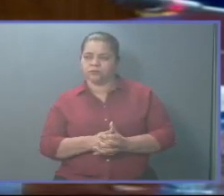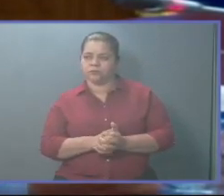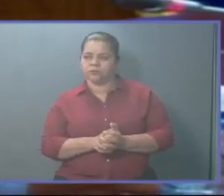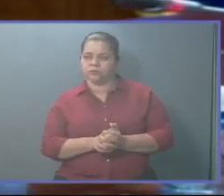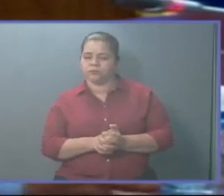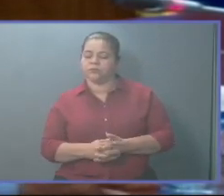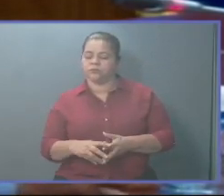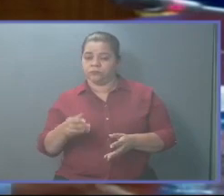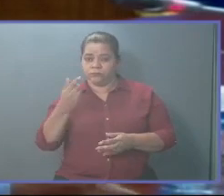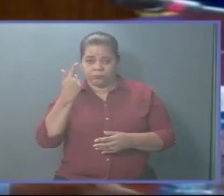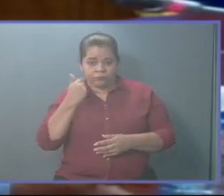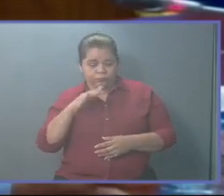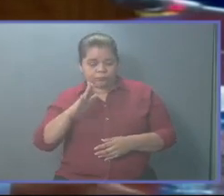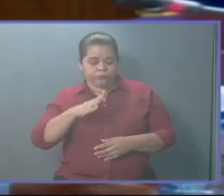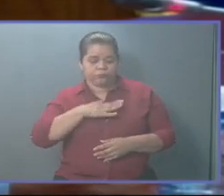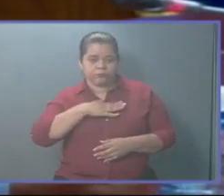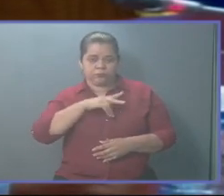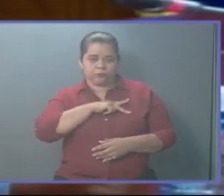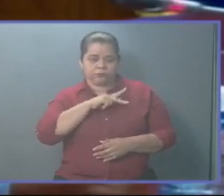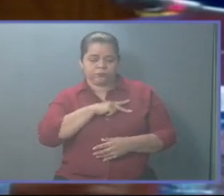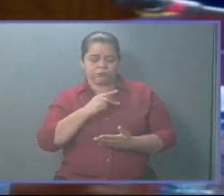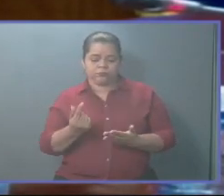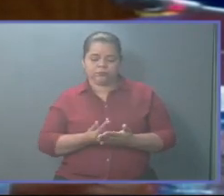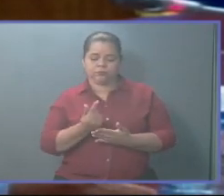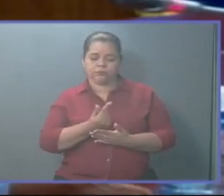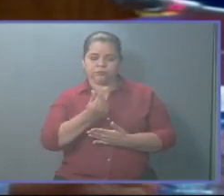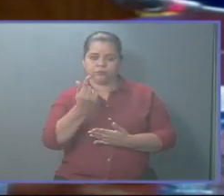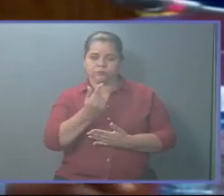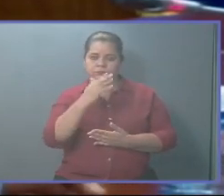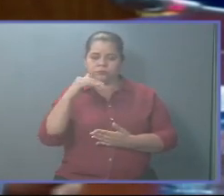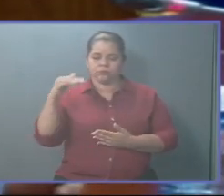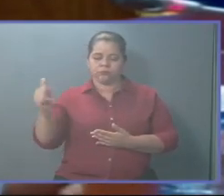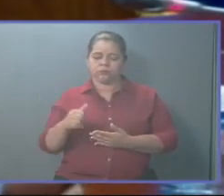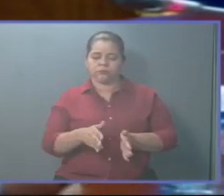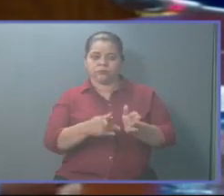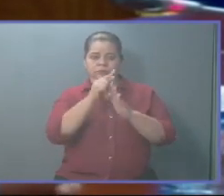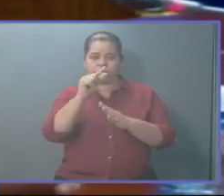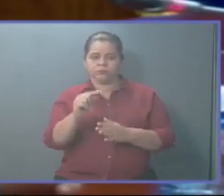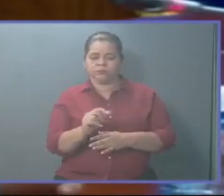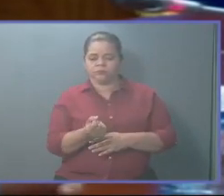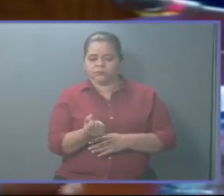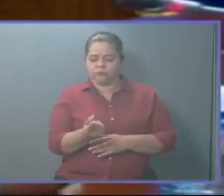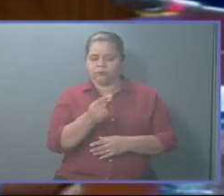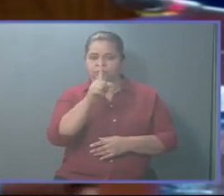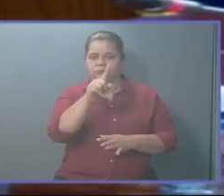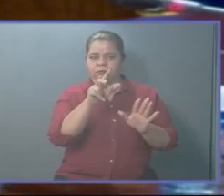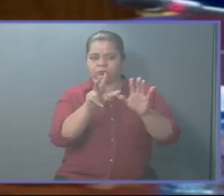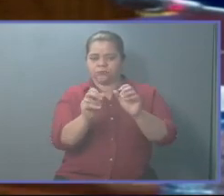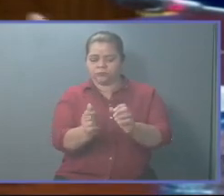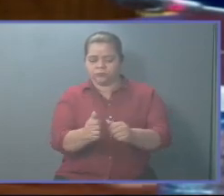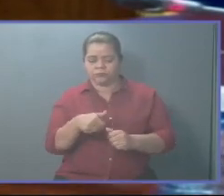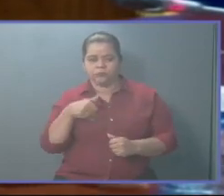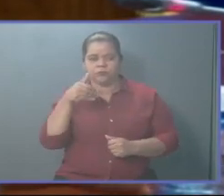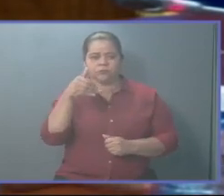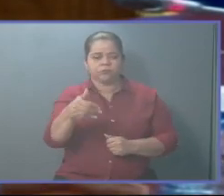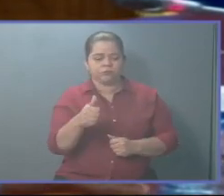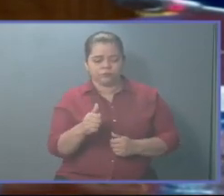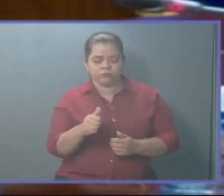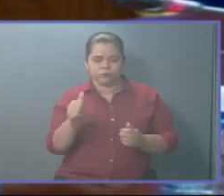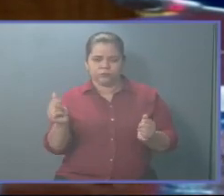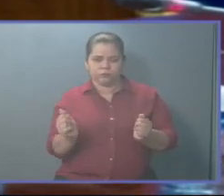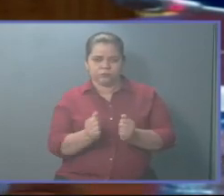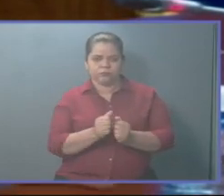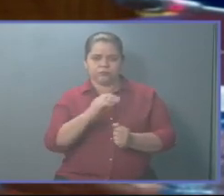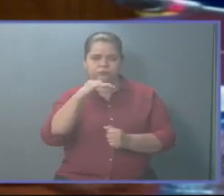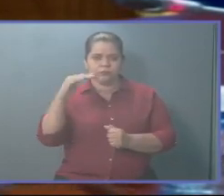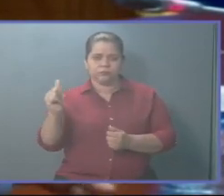En mi caso particular, la Universidad de Salvador, una institución de casi 180 años de existencia, que nace junto con la República de El Salvador,